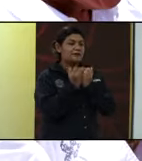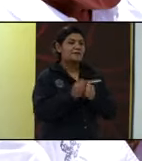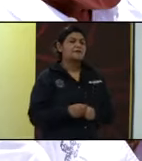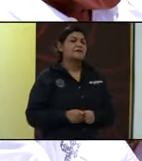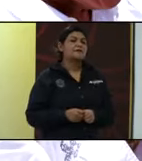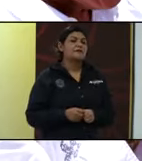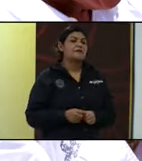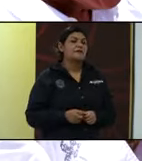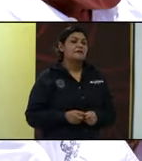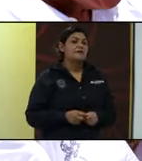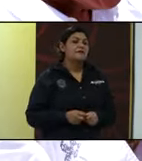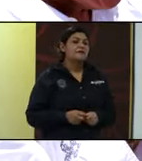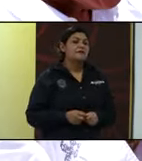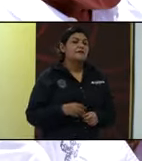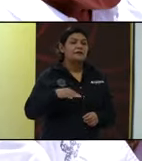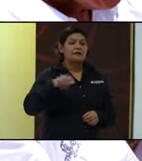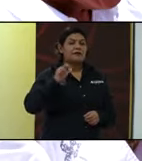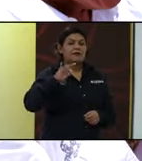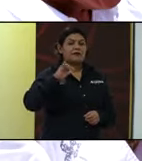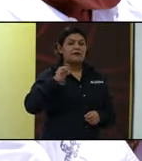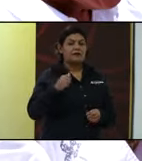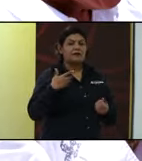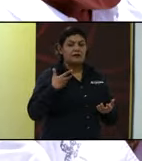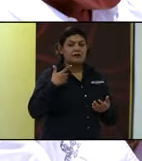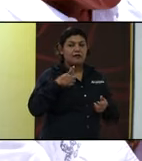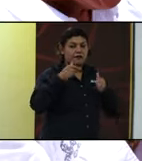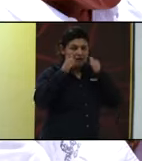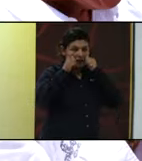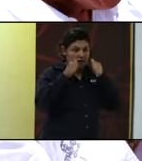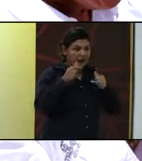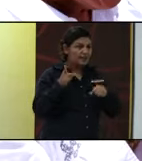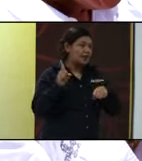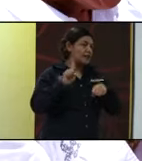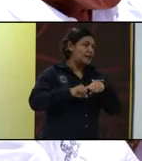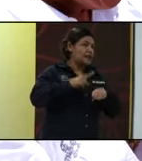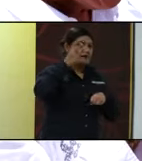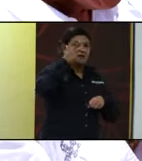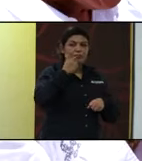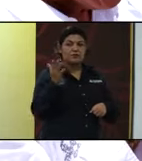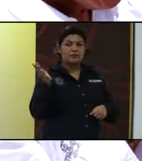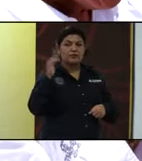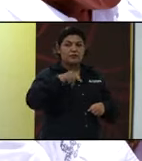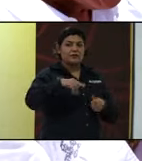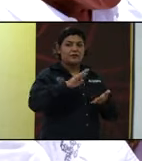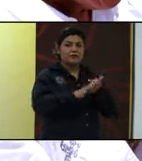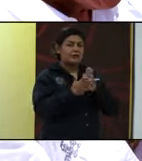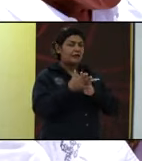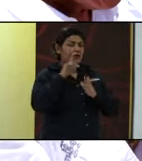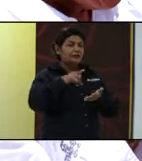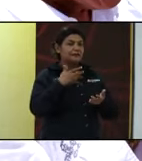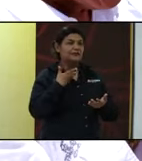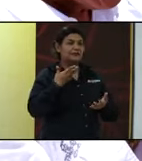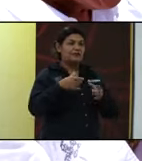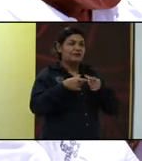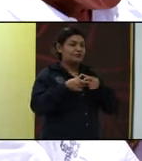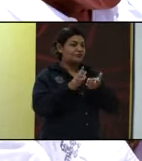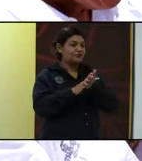Protección Civil, a María Luisa, que estuvo ahí al pendiente día y noche, hasta se puso a hacer gorditas ahí para las personas que estaban en el